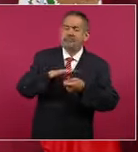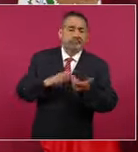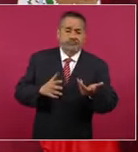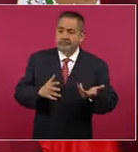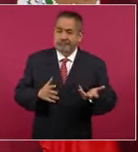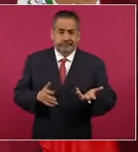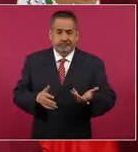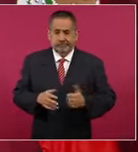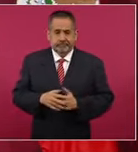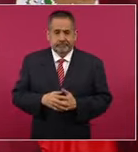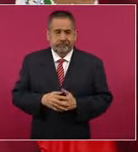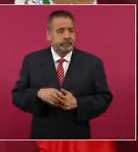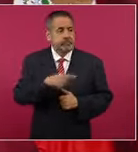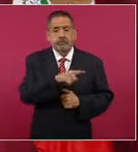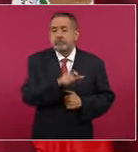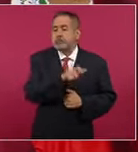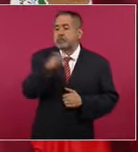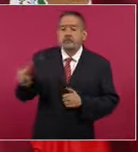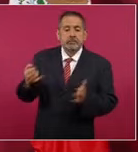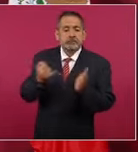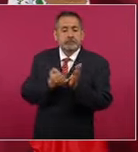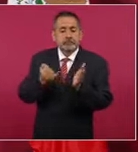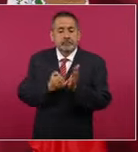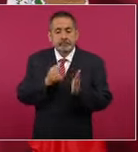al grado de que no pagaban impuestos,